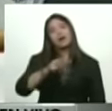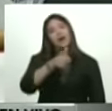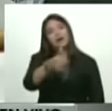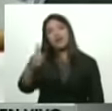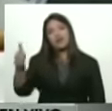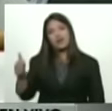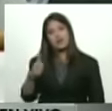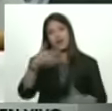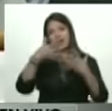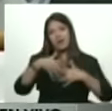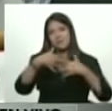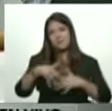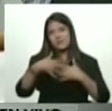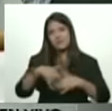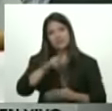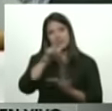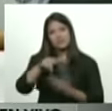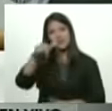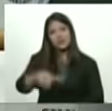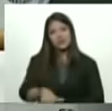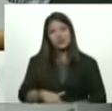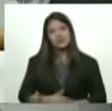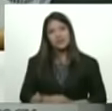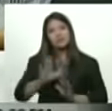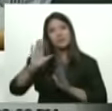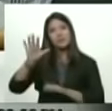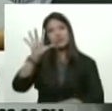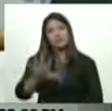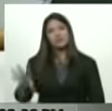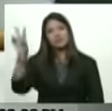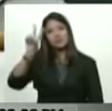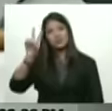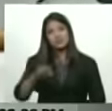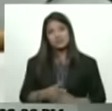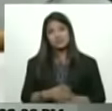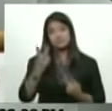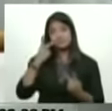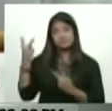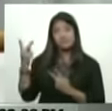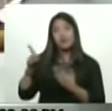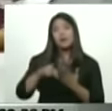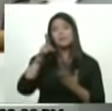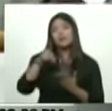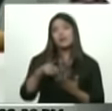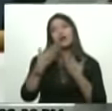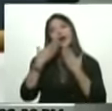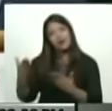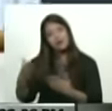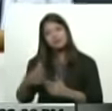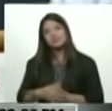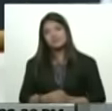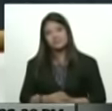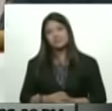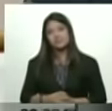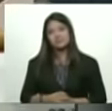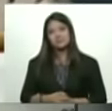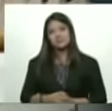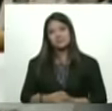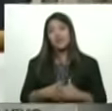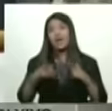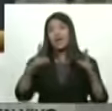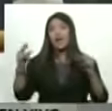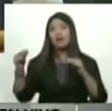estos empresarios, los empresarios que estamos aquí participando y apoyando al país. Bien, escuchamos entonces la participación y agradecemos, por supuesto, el